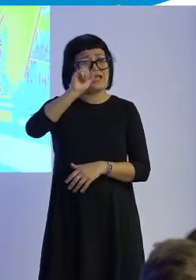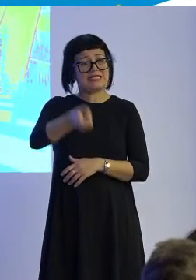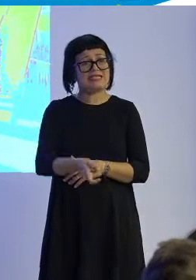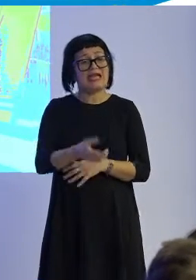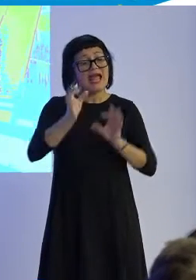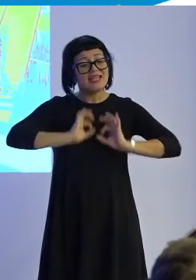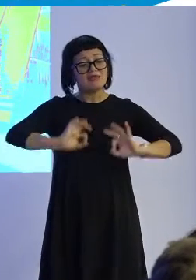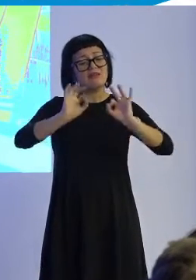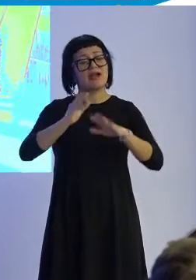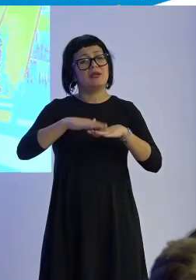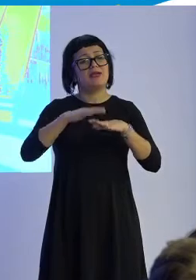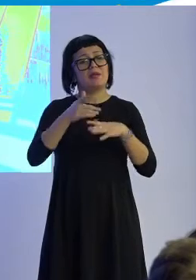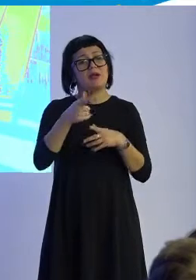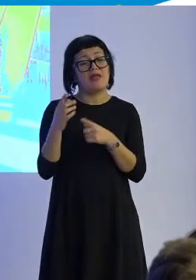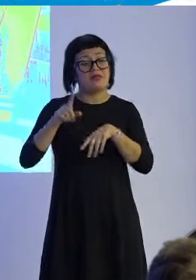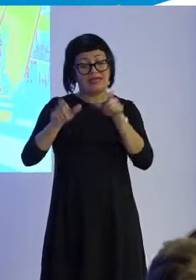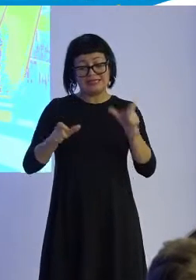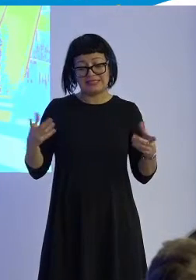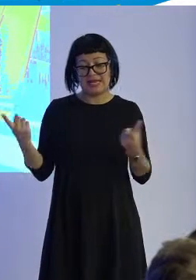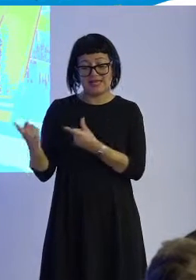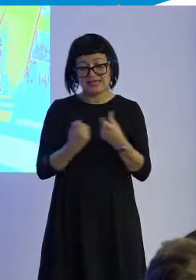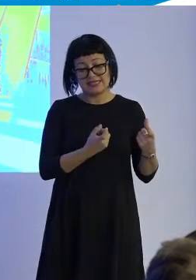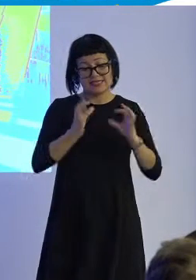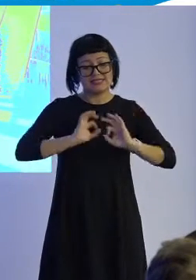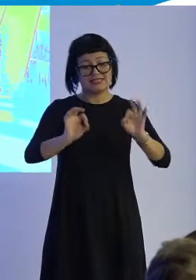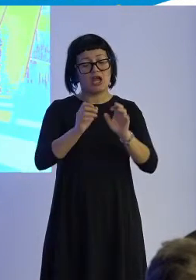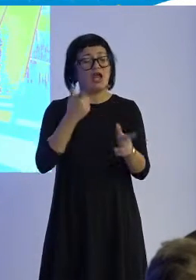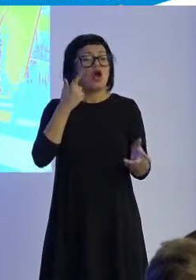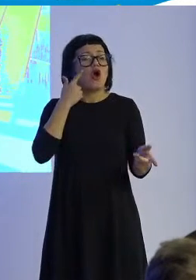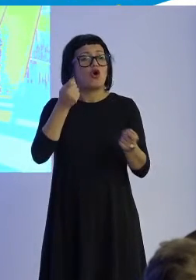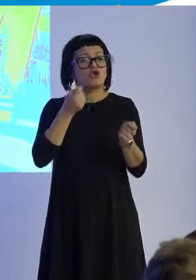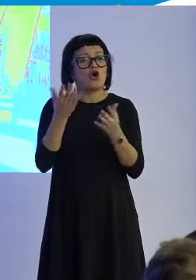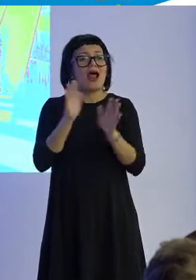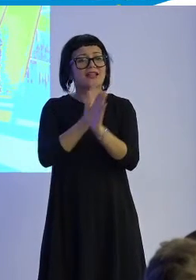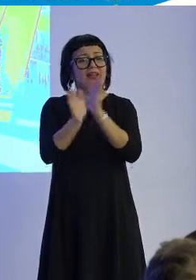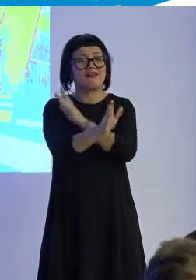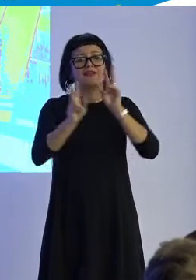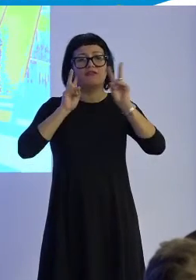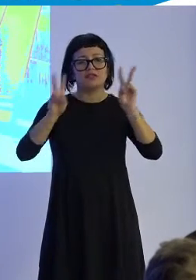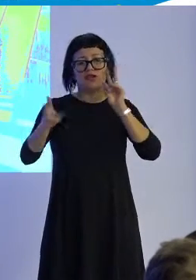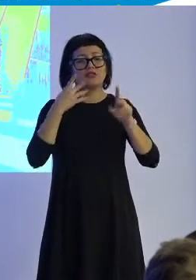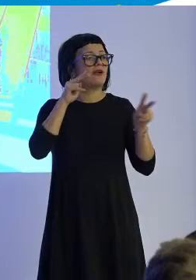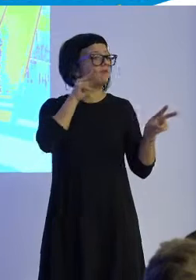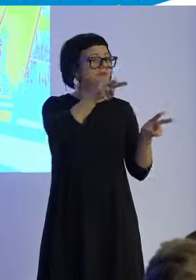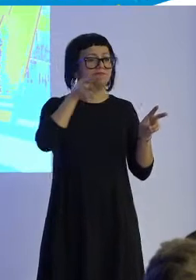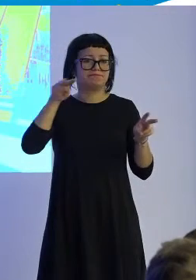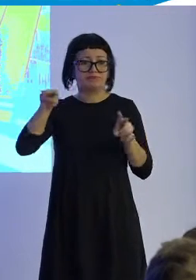Y específicamente para ese tipo de necesidades, control por visión. Yo puedo ejecutar cosas mirando